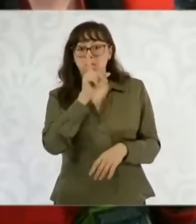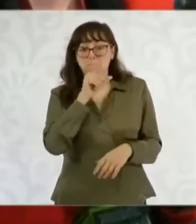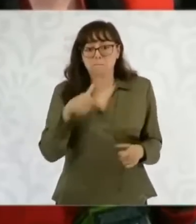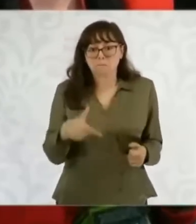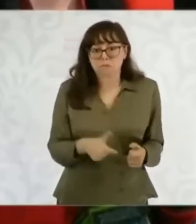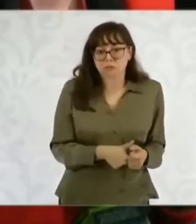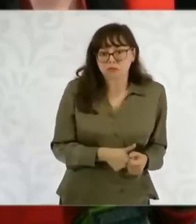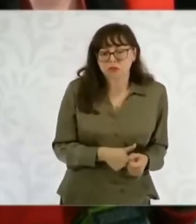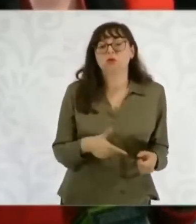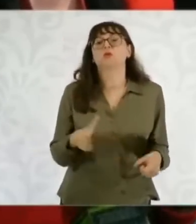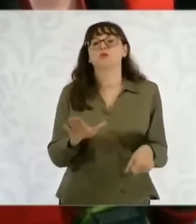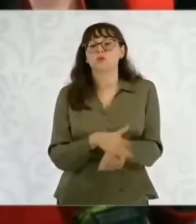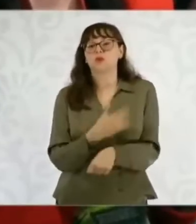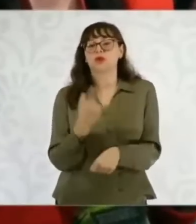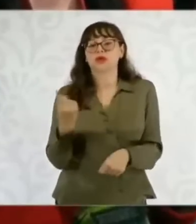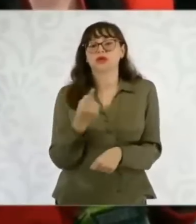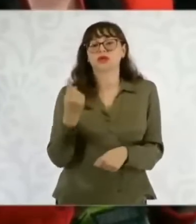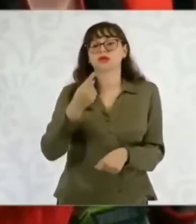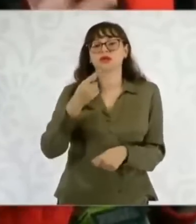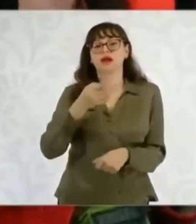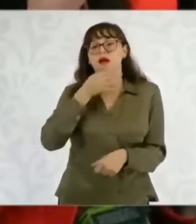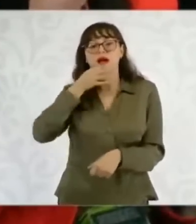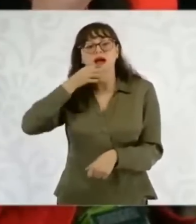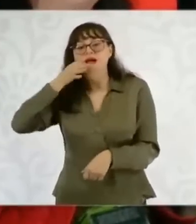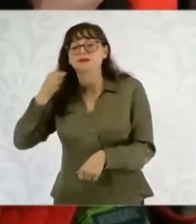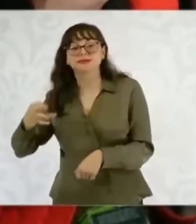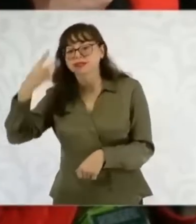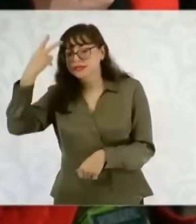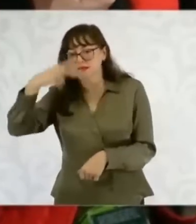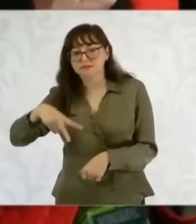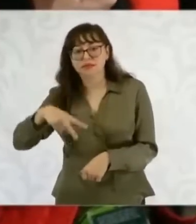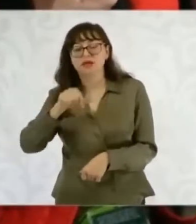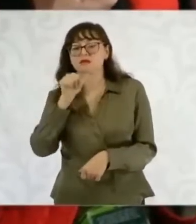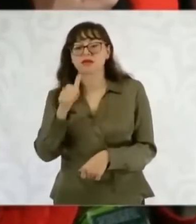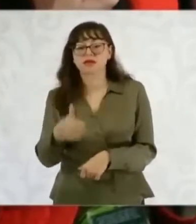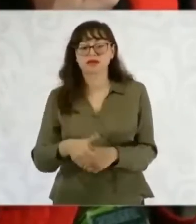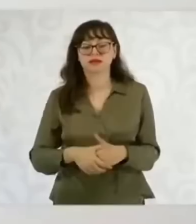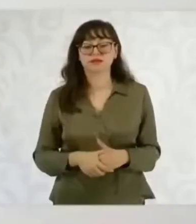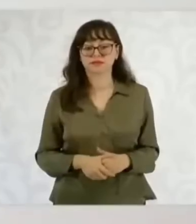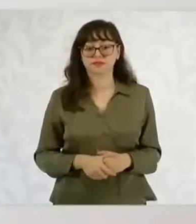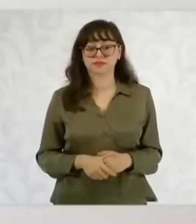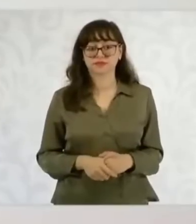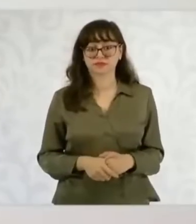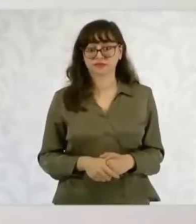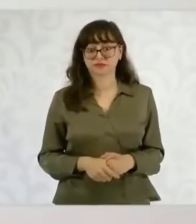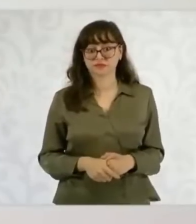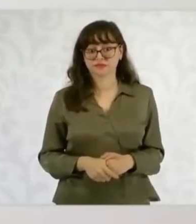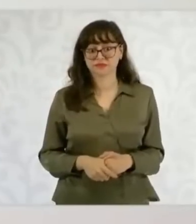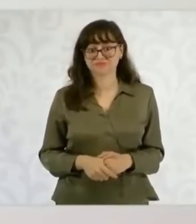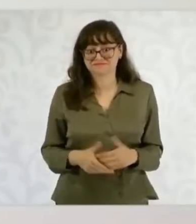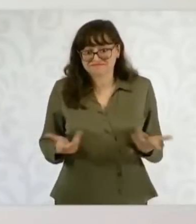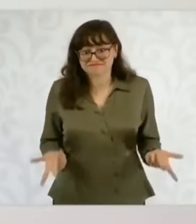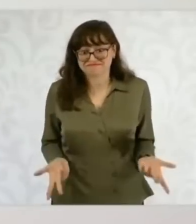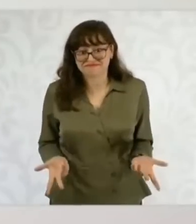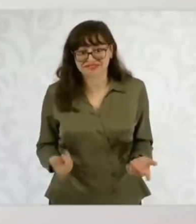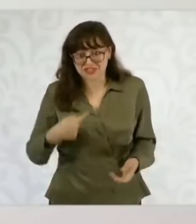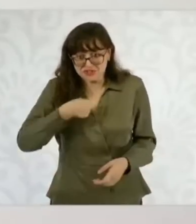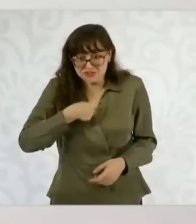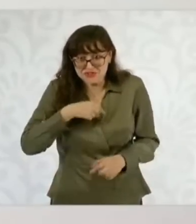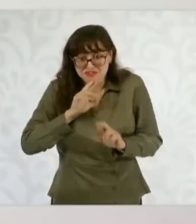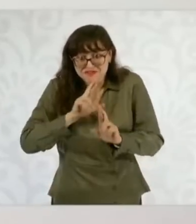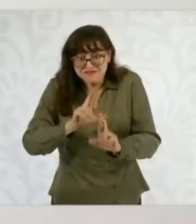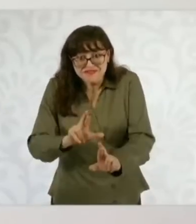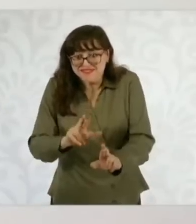de operaciones sin que México, de acuerdo a la información oficial, esté enterado? Pues eso es lo que ellos tienen que contestar.